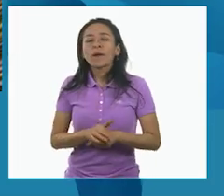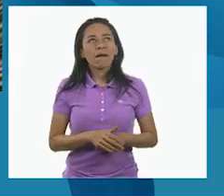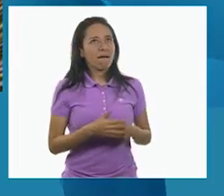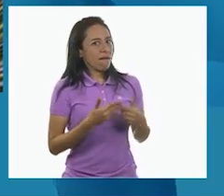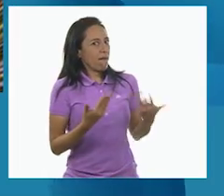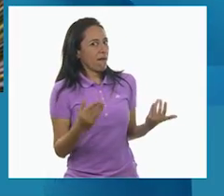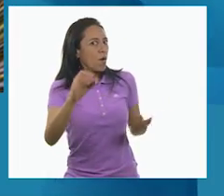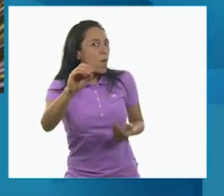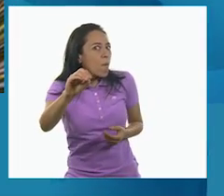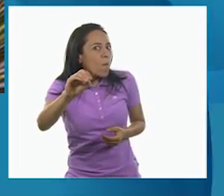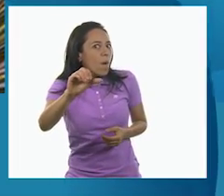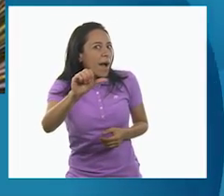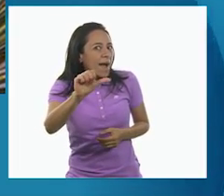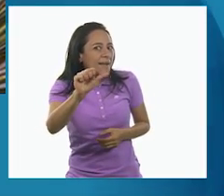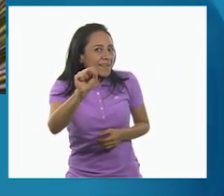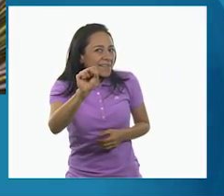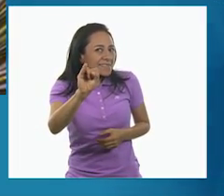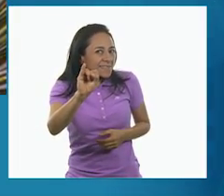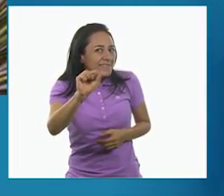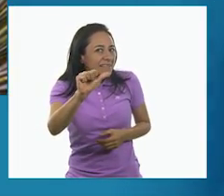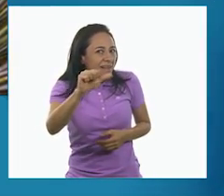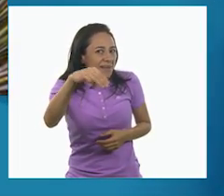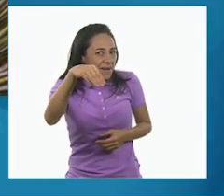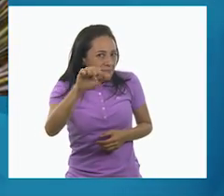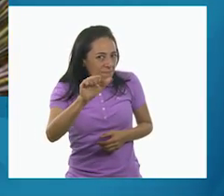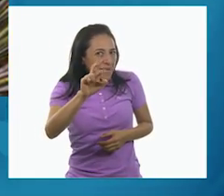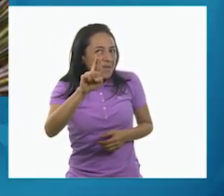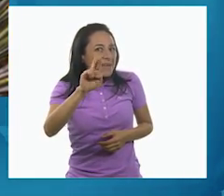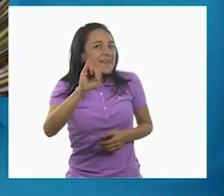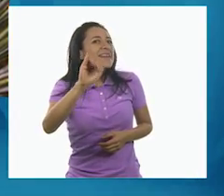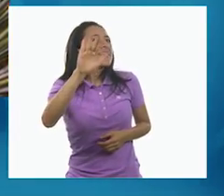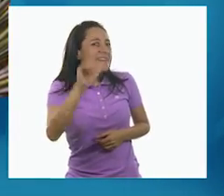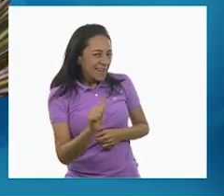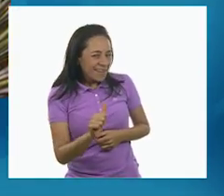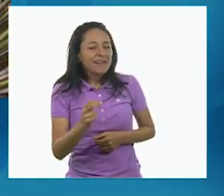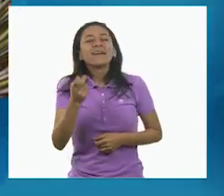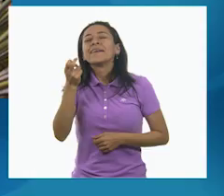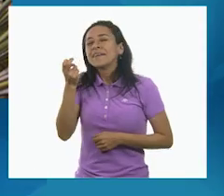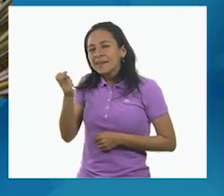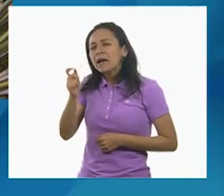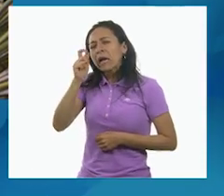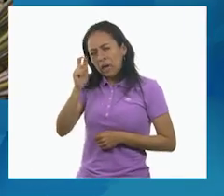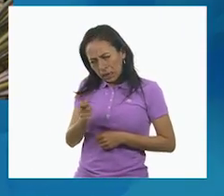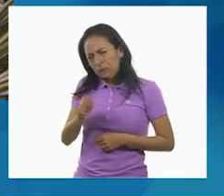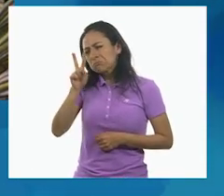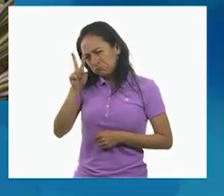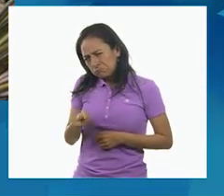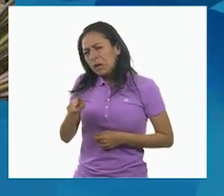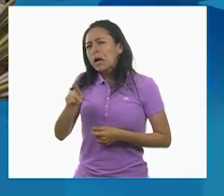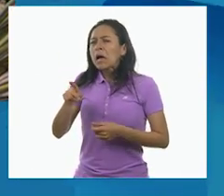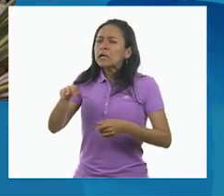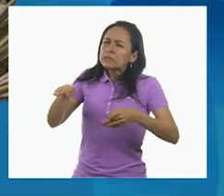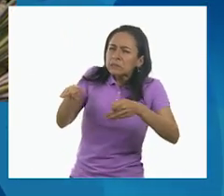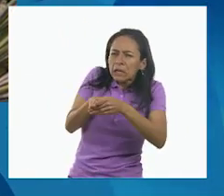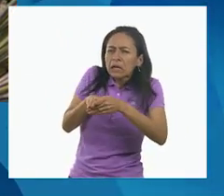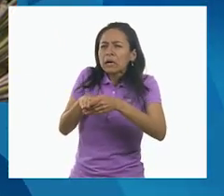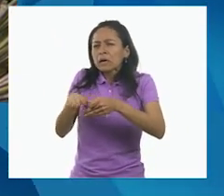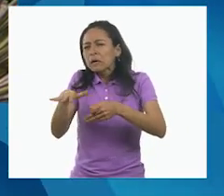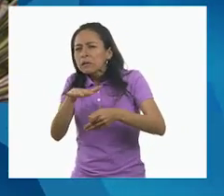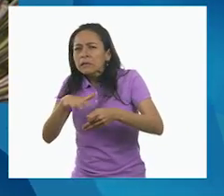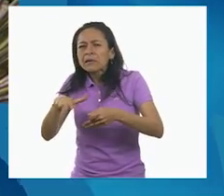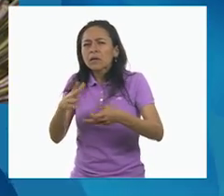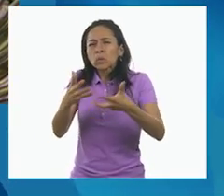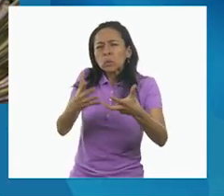América. Un lugar que a pesar de que está en una zona seca, desértica, hay cierta